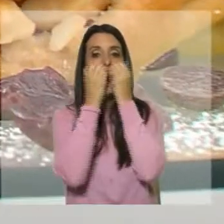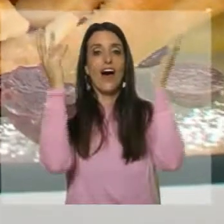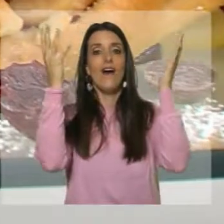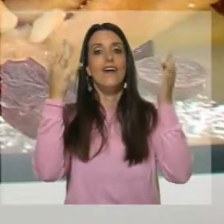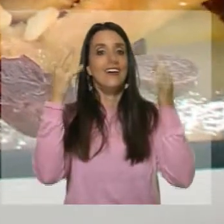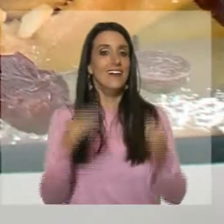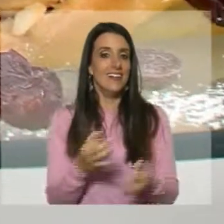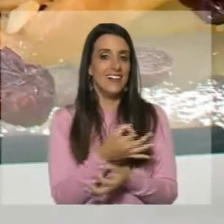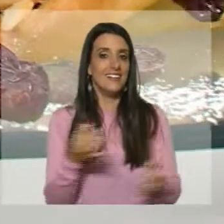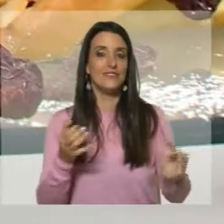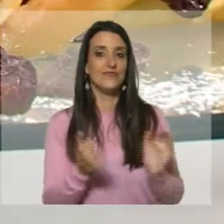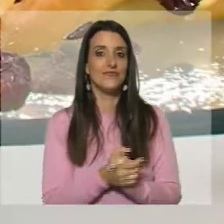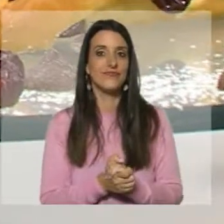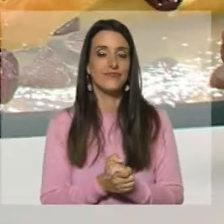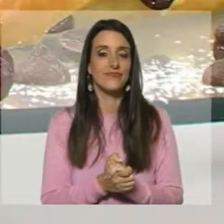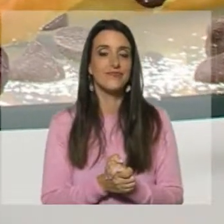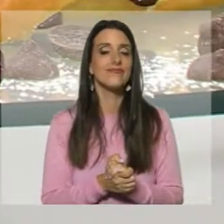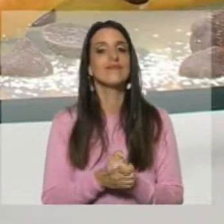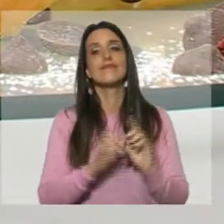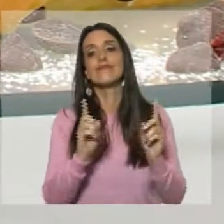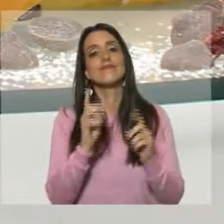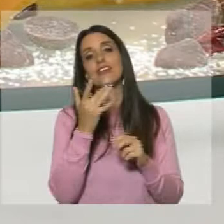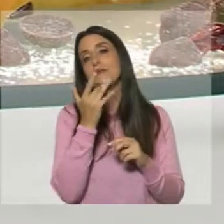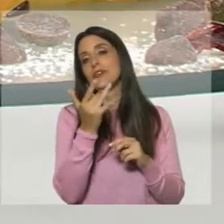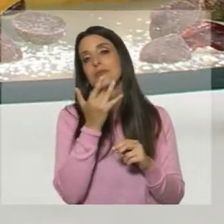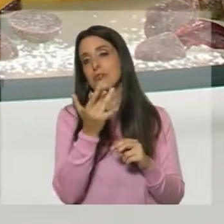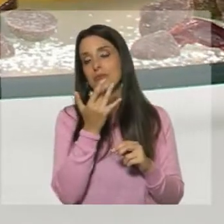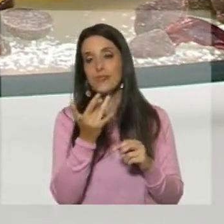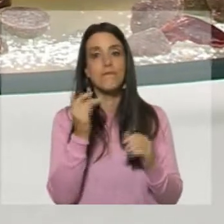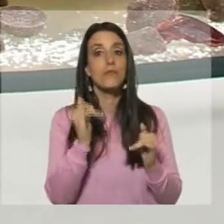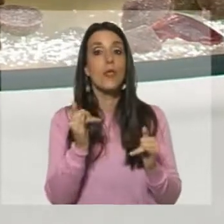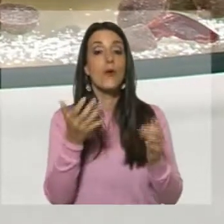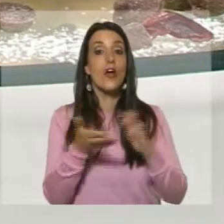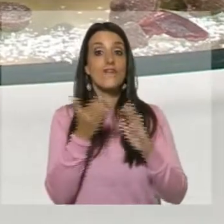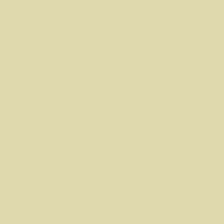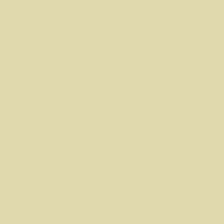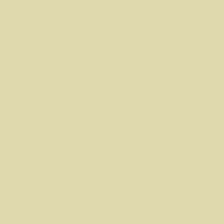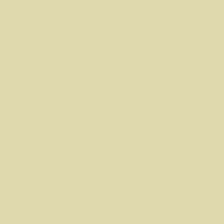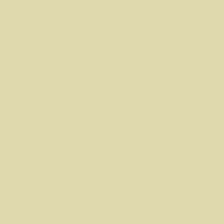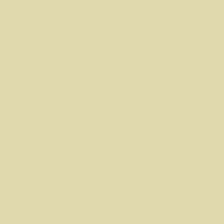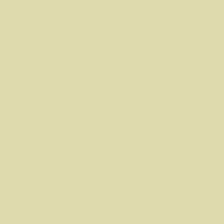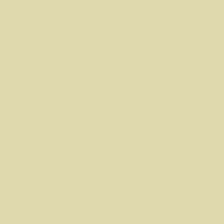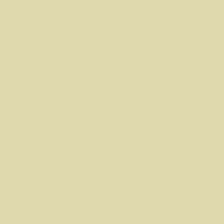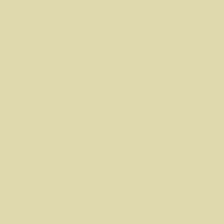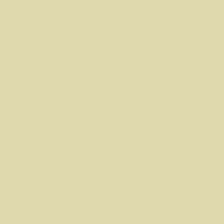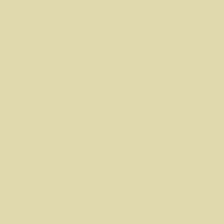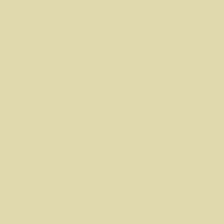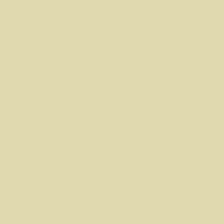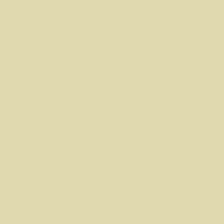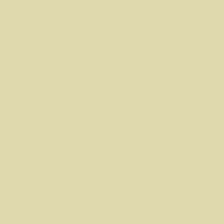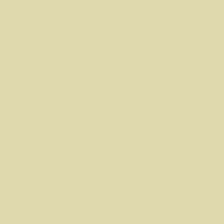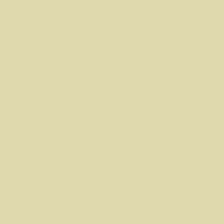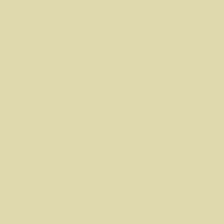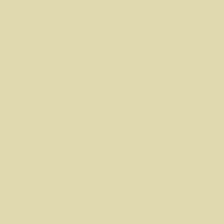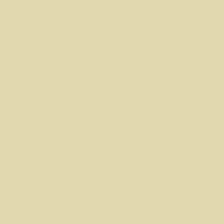los espectacular. Plano de los compañeros. No, una maravilla, una maravilla. Vamos a compartir la receta, dale, Pauli. Compartimos adelante, con entonces todos vamos a